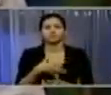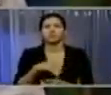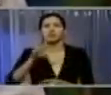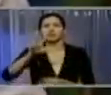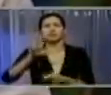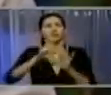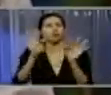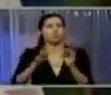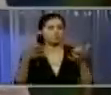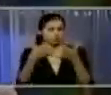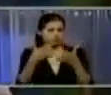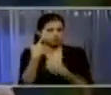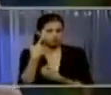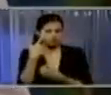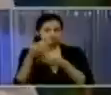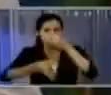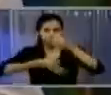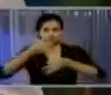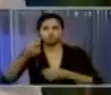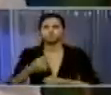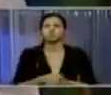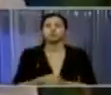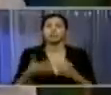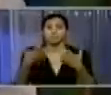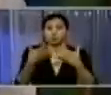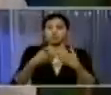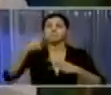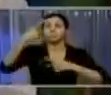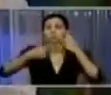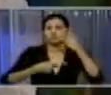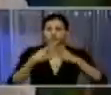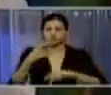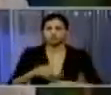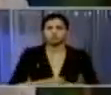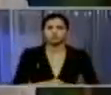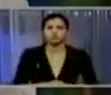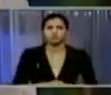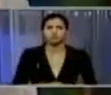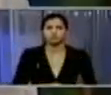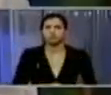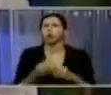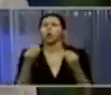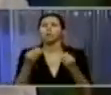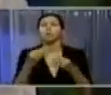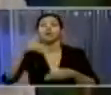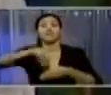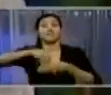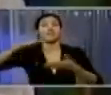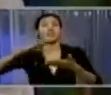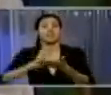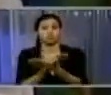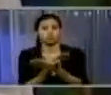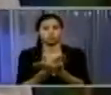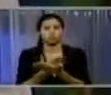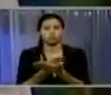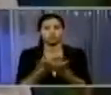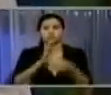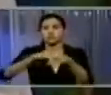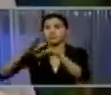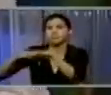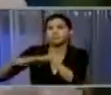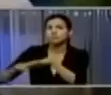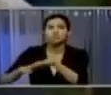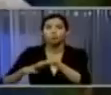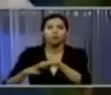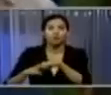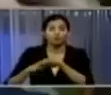violencia, oído. La violencia política a través de un referéndum convocado